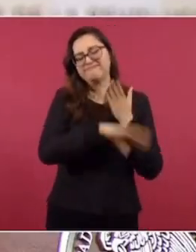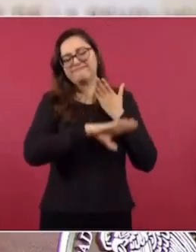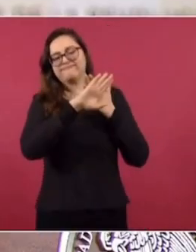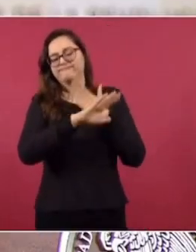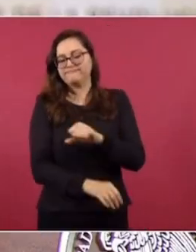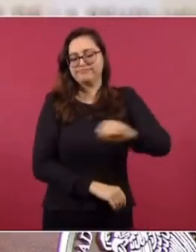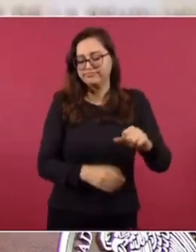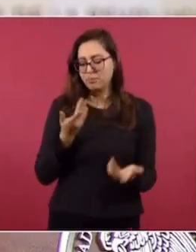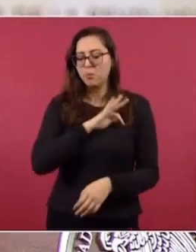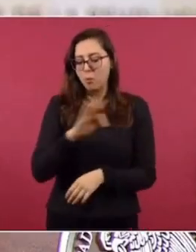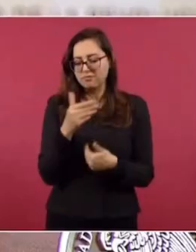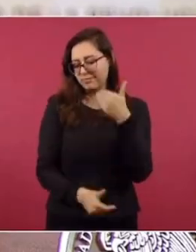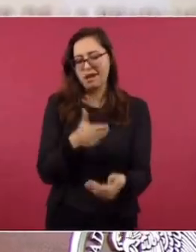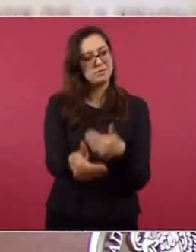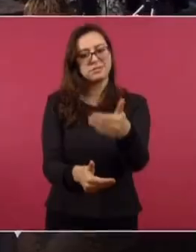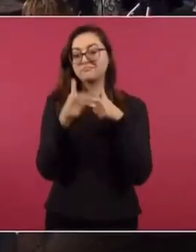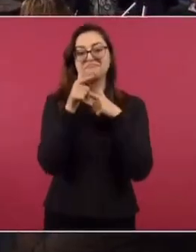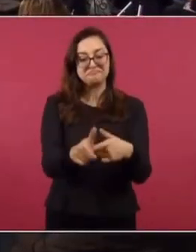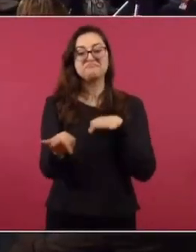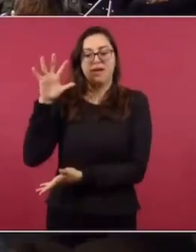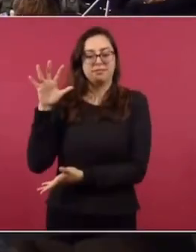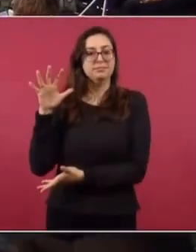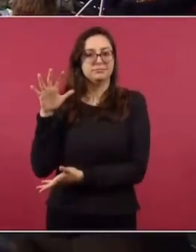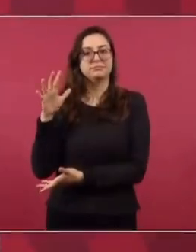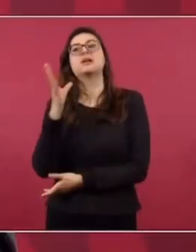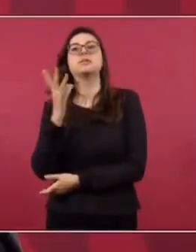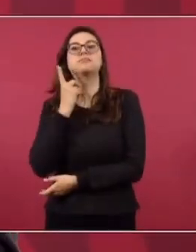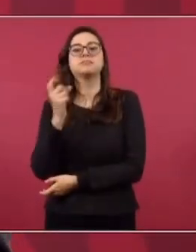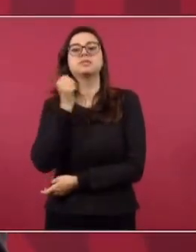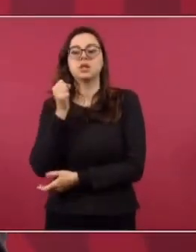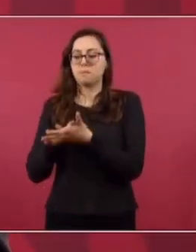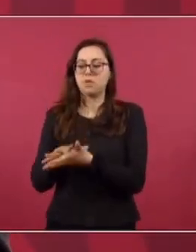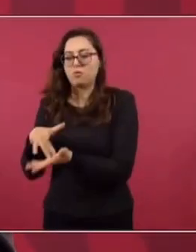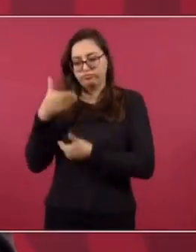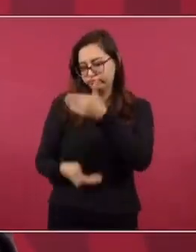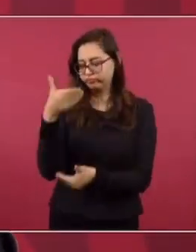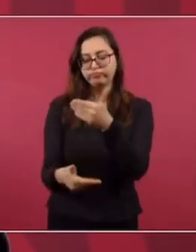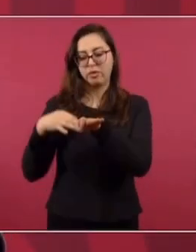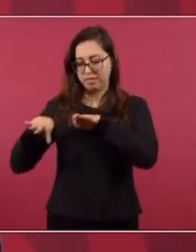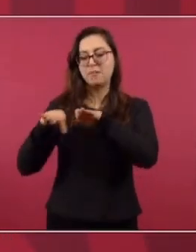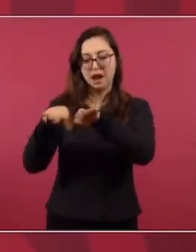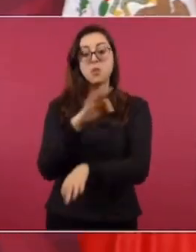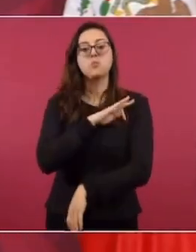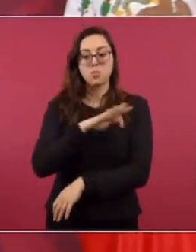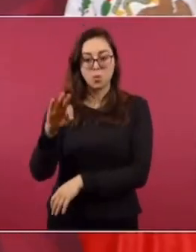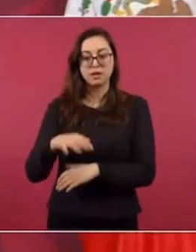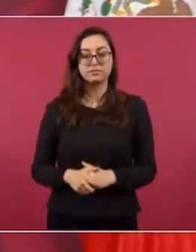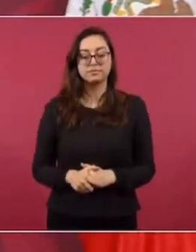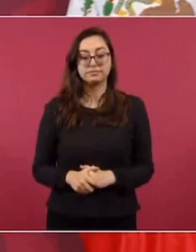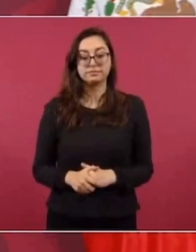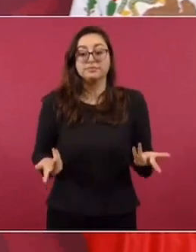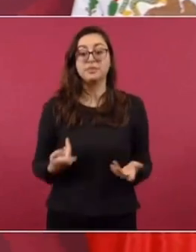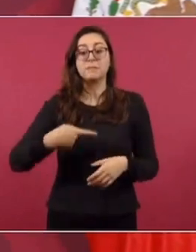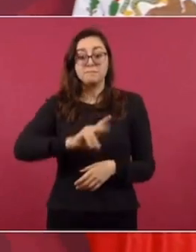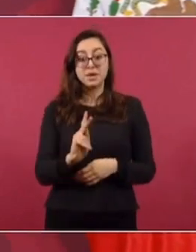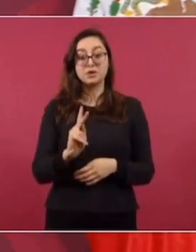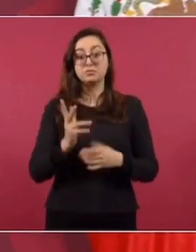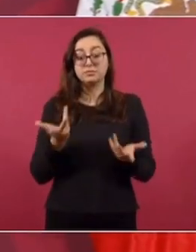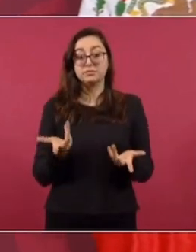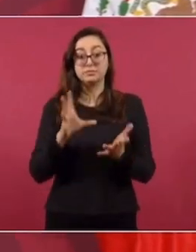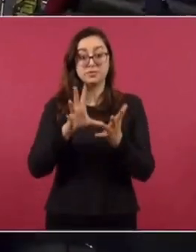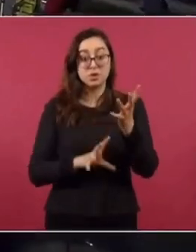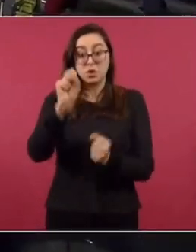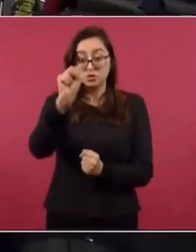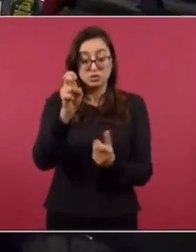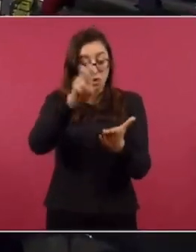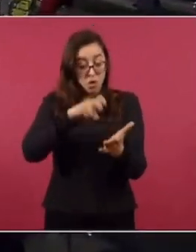porque nuestro movimiento mantiene la mayoría en la Cámara de Diputados y en la Cámara de Senadores. Sin embargo, hay reformas constitucionales